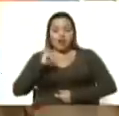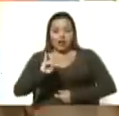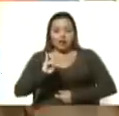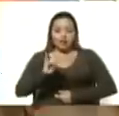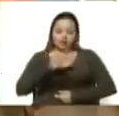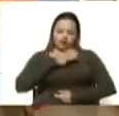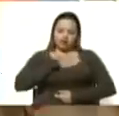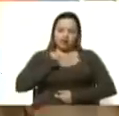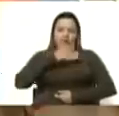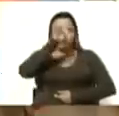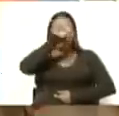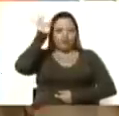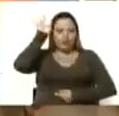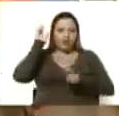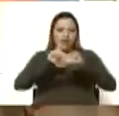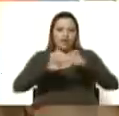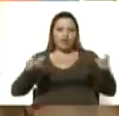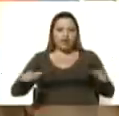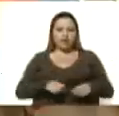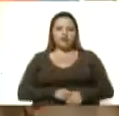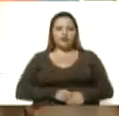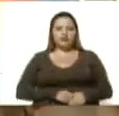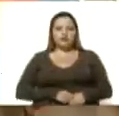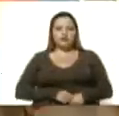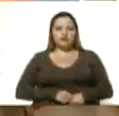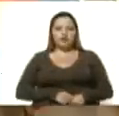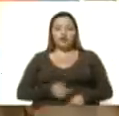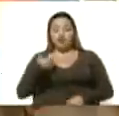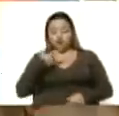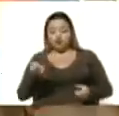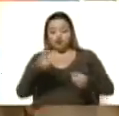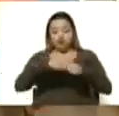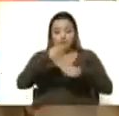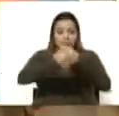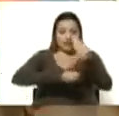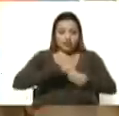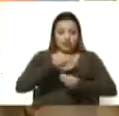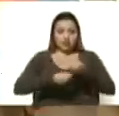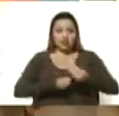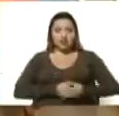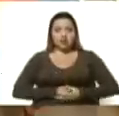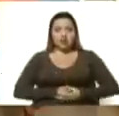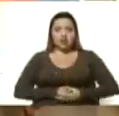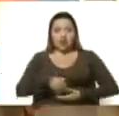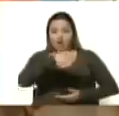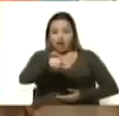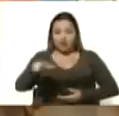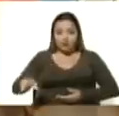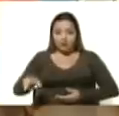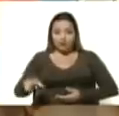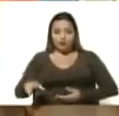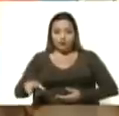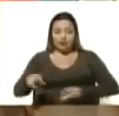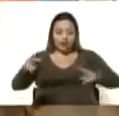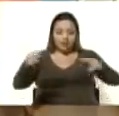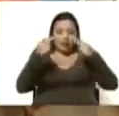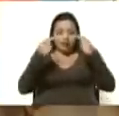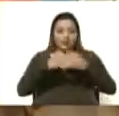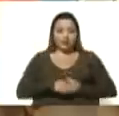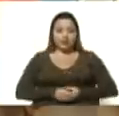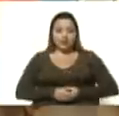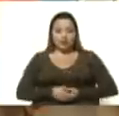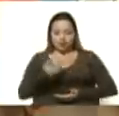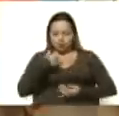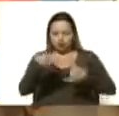como fiscal general, realicé, incluida, a los que me oyen y me ven, la realizada por